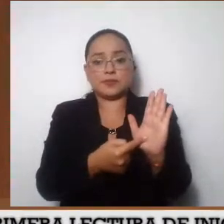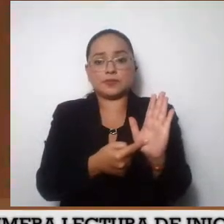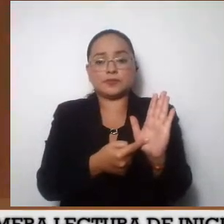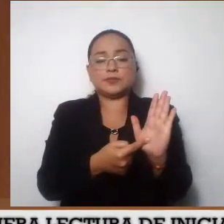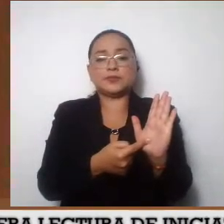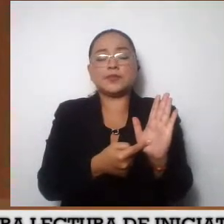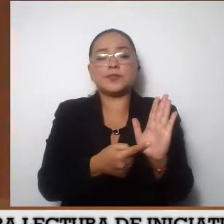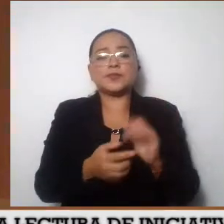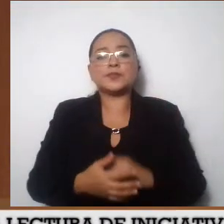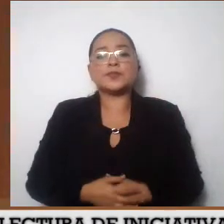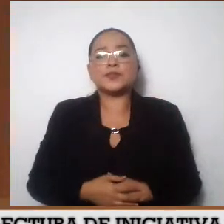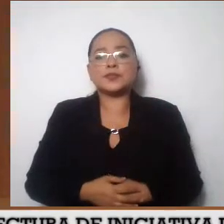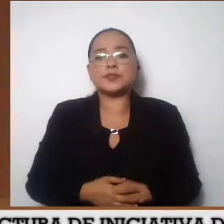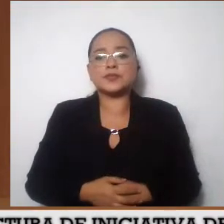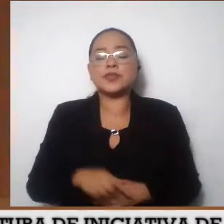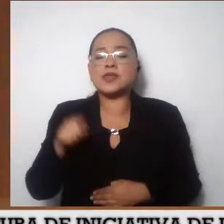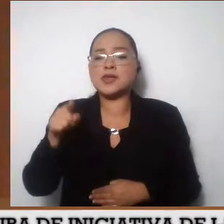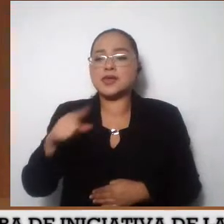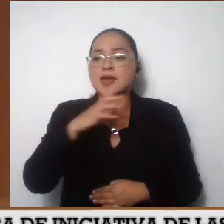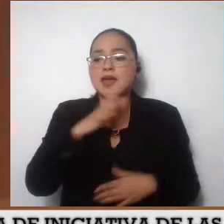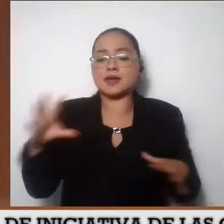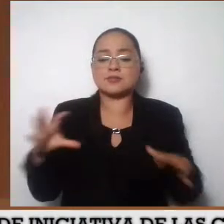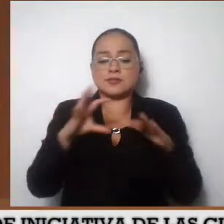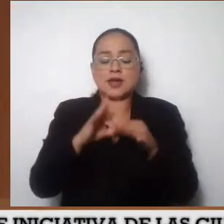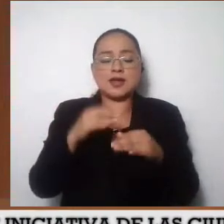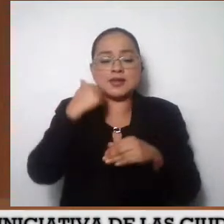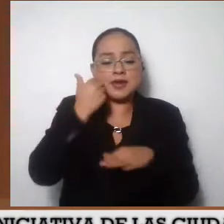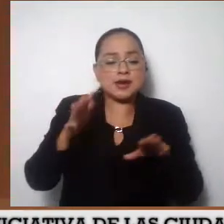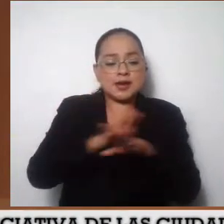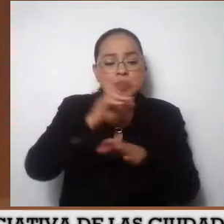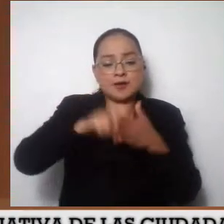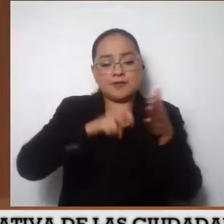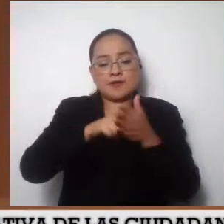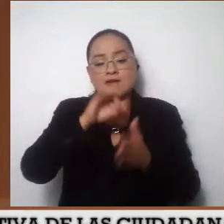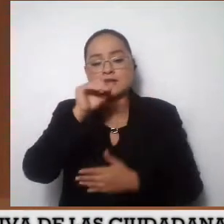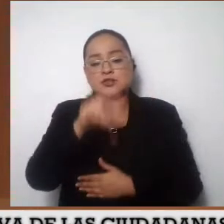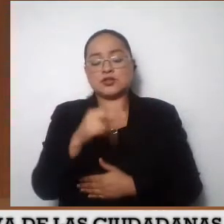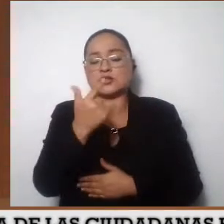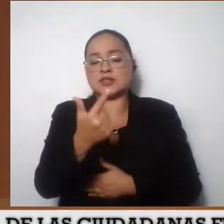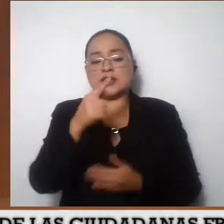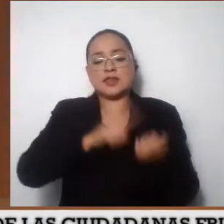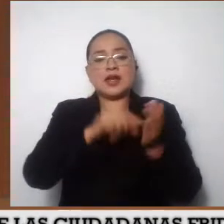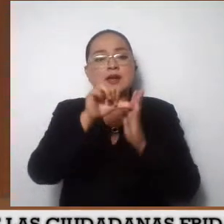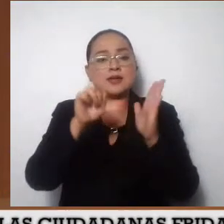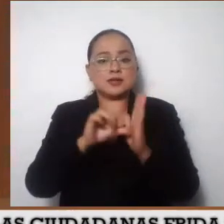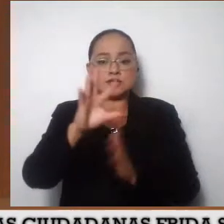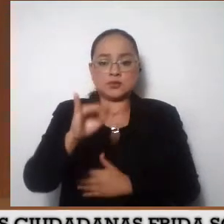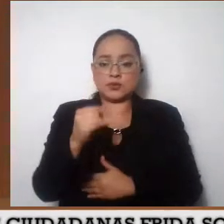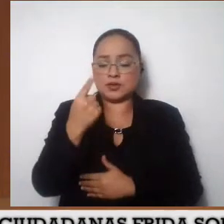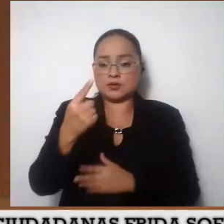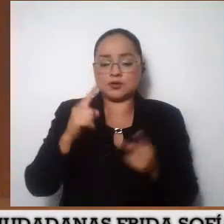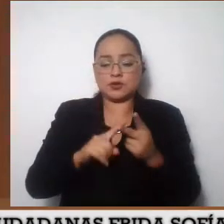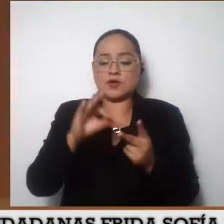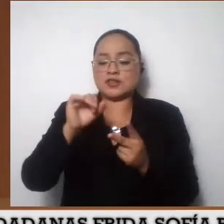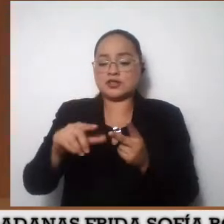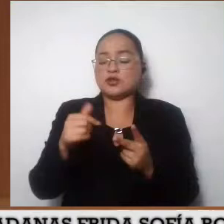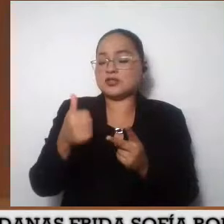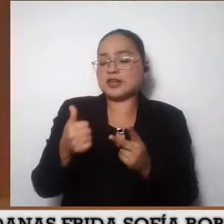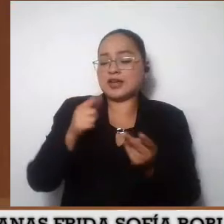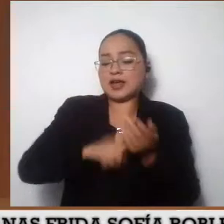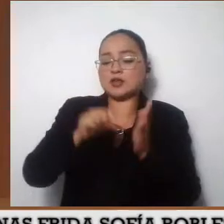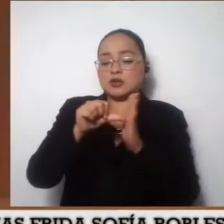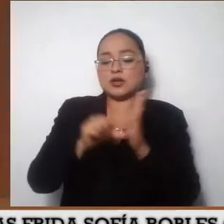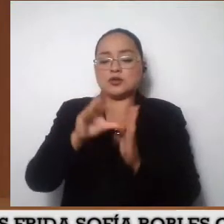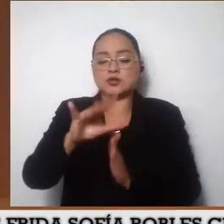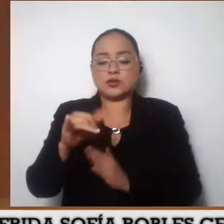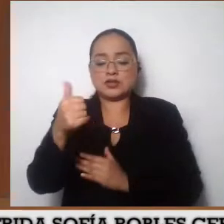de decreto que propone reformar la fracción séptima al artículo 51, la fracción sexta al artículo